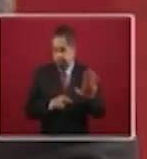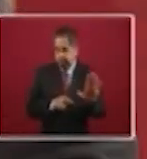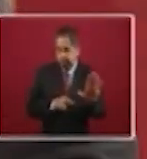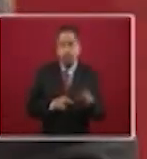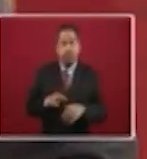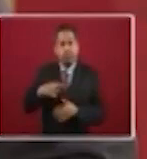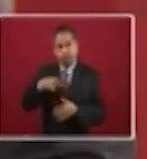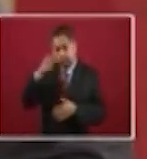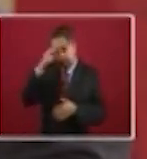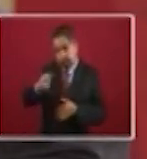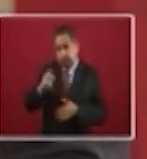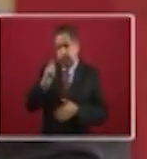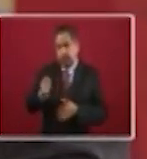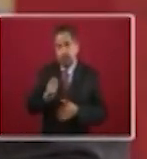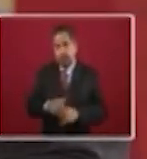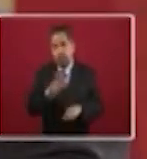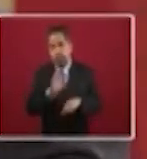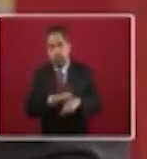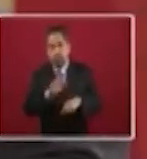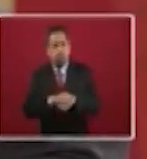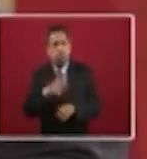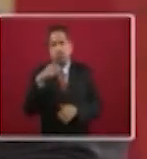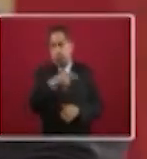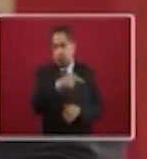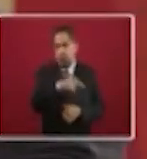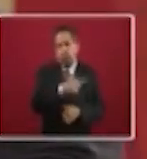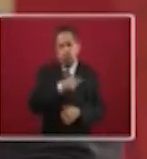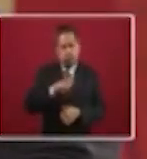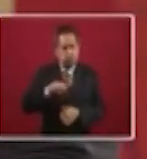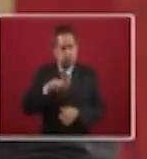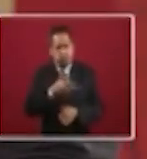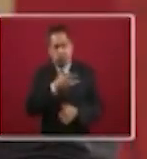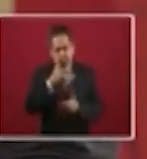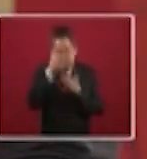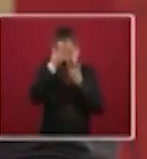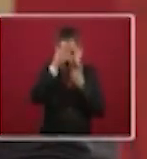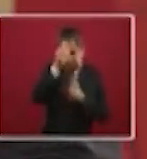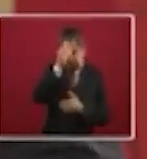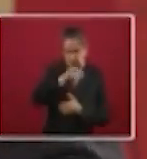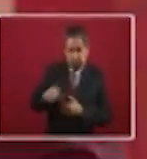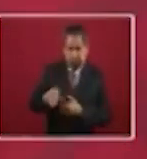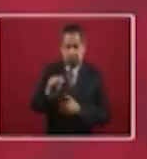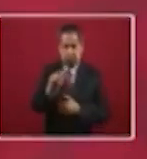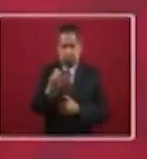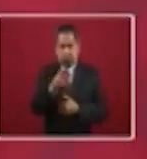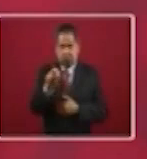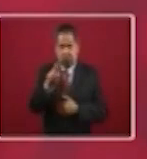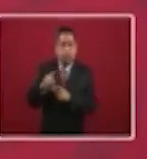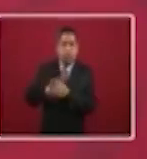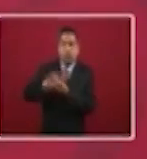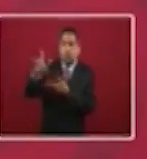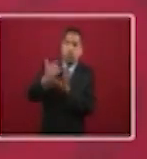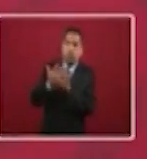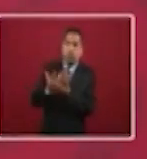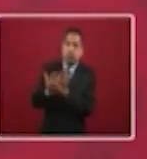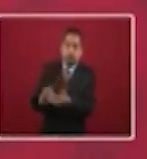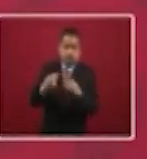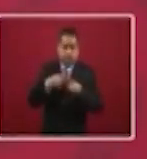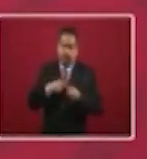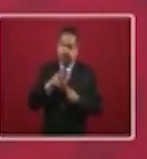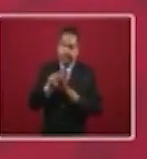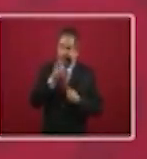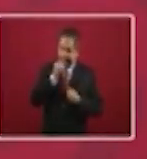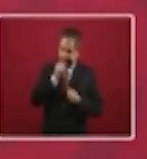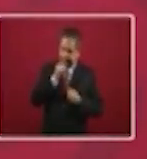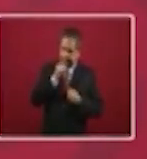una presentación cuando antes nuestros grandes presidentes de la república que tanto